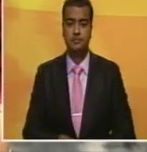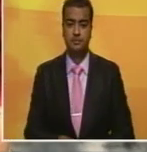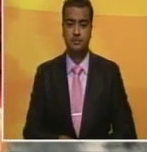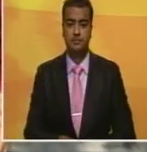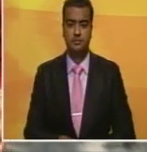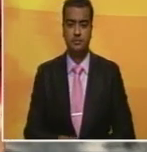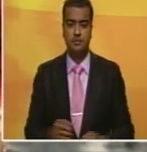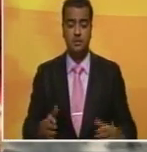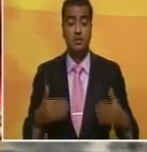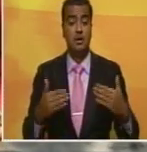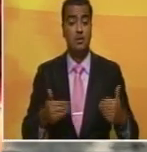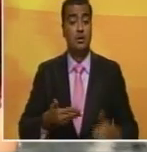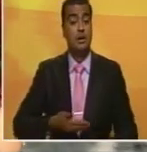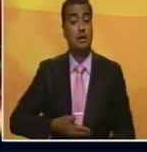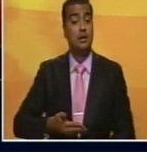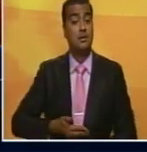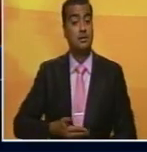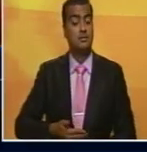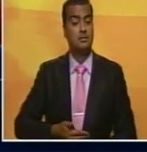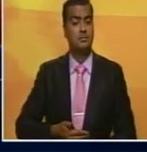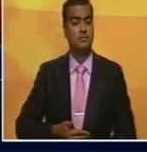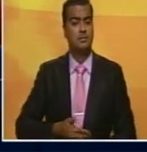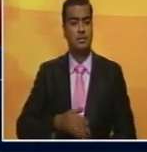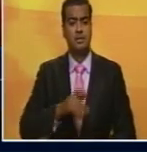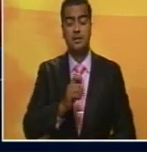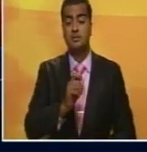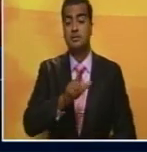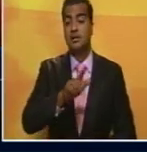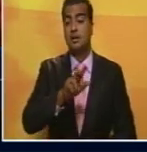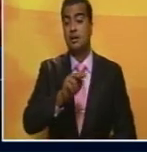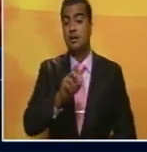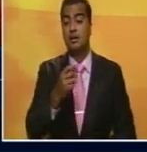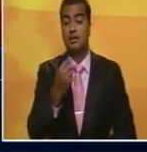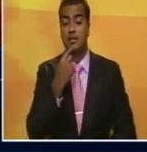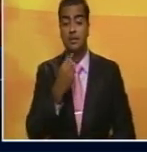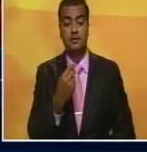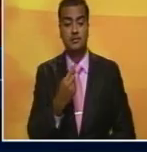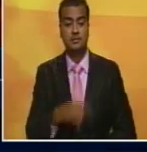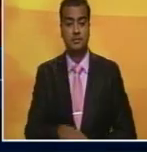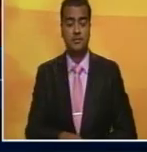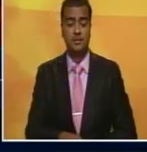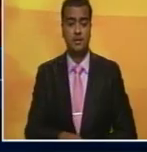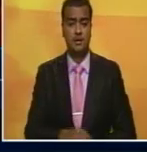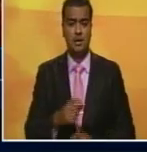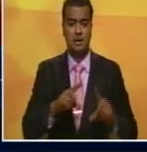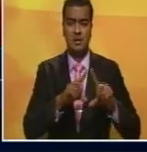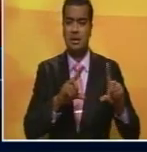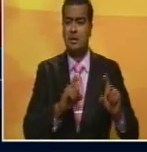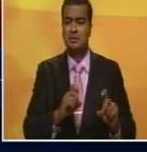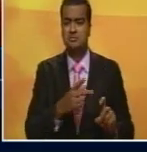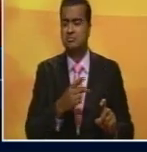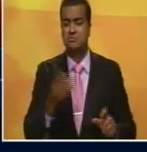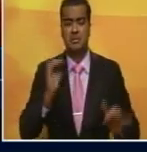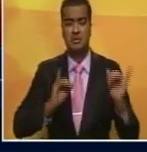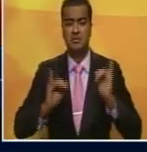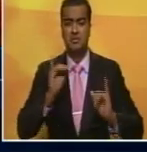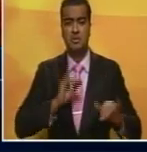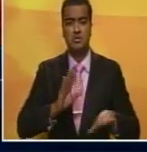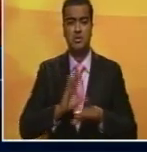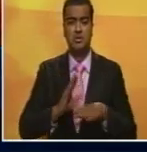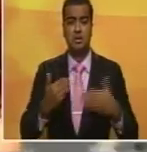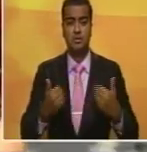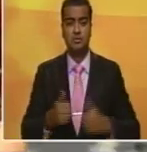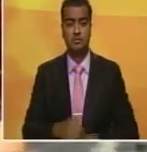materia de salud, la alcaldesa del municipio de Iribarren, Teresa Linares, afirmó que el carnet de la patria no será requisito para disfrutar de los centros de